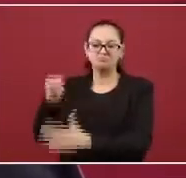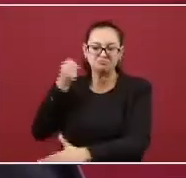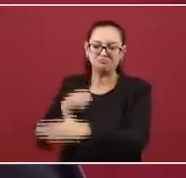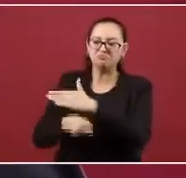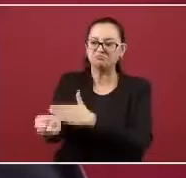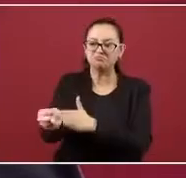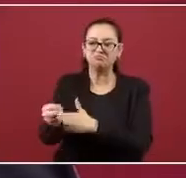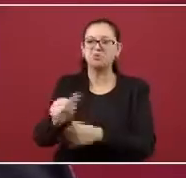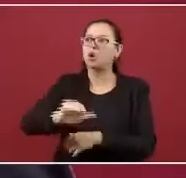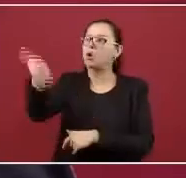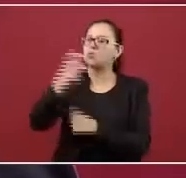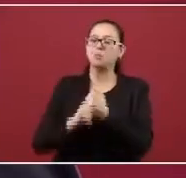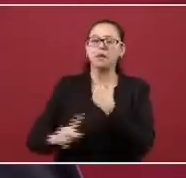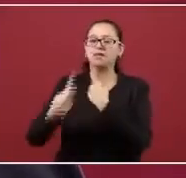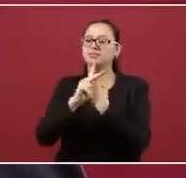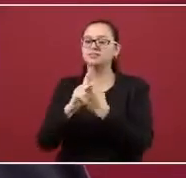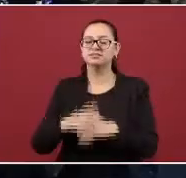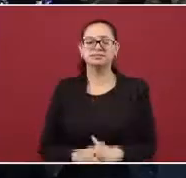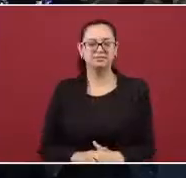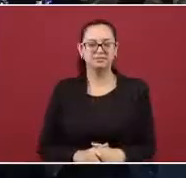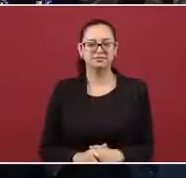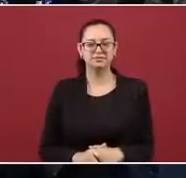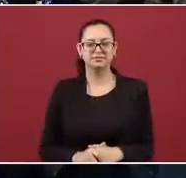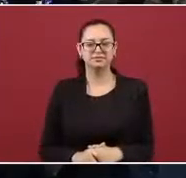en un país.